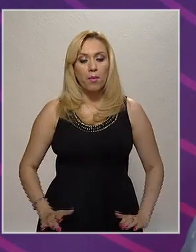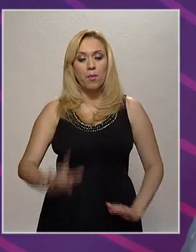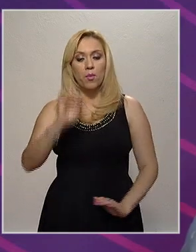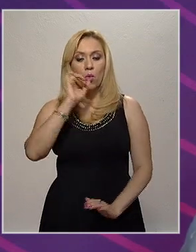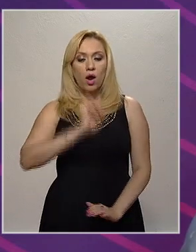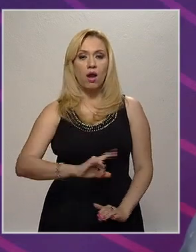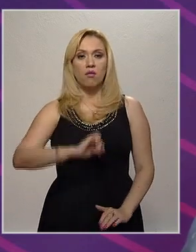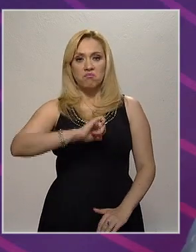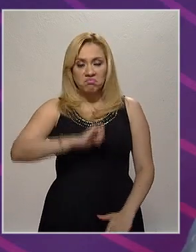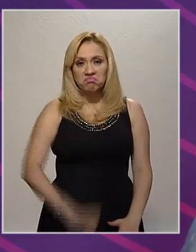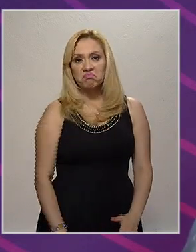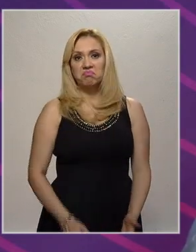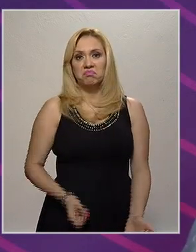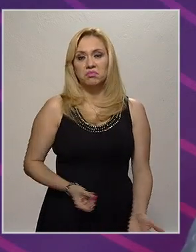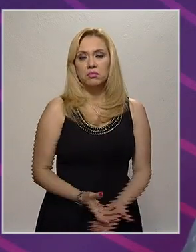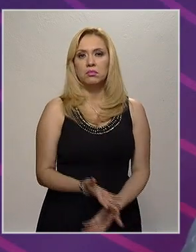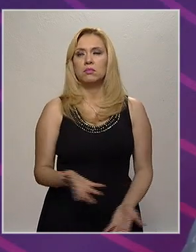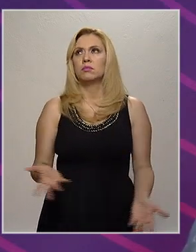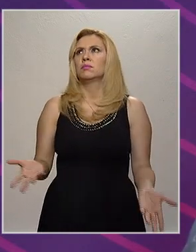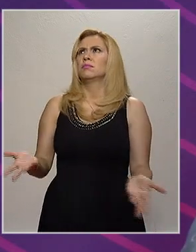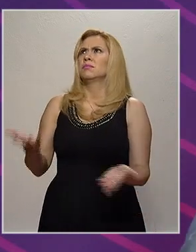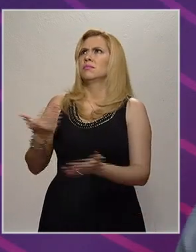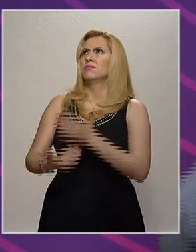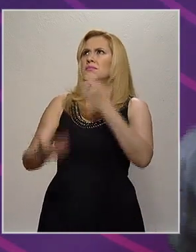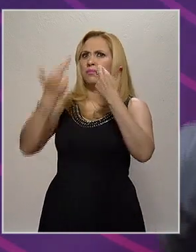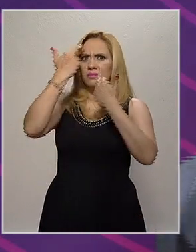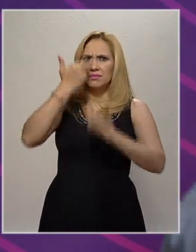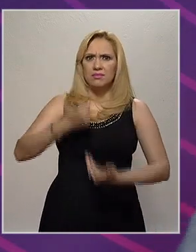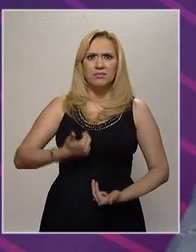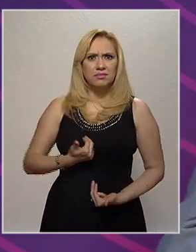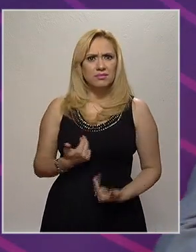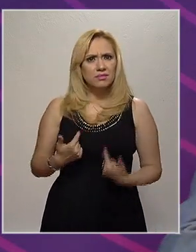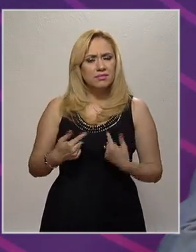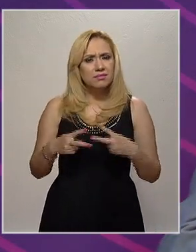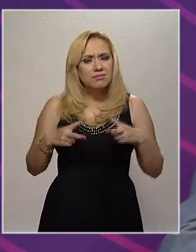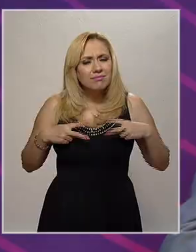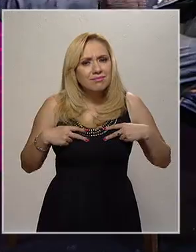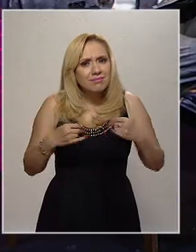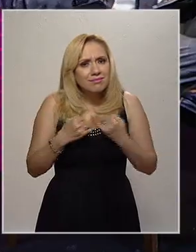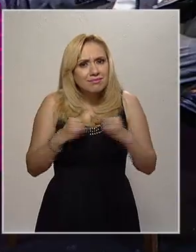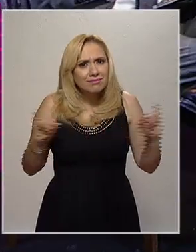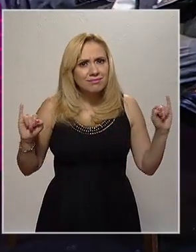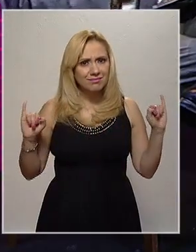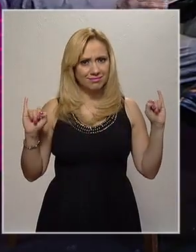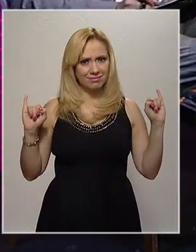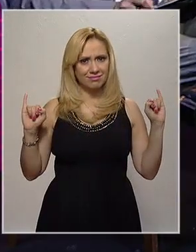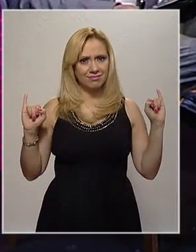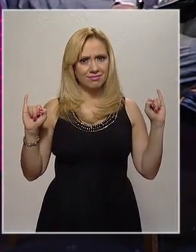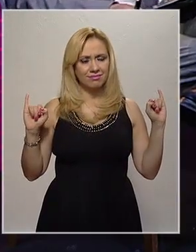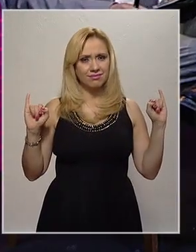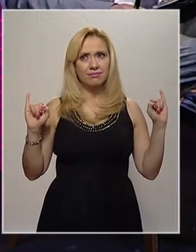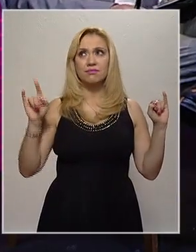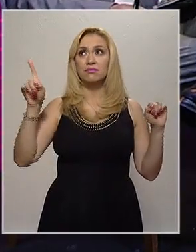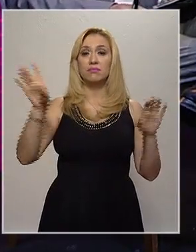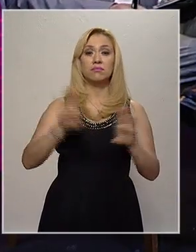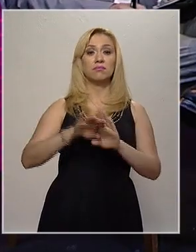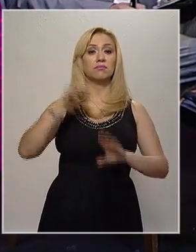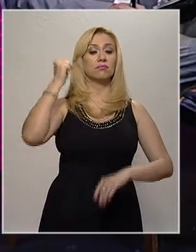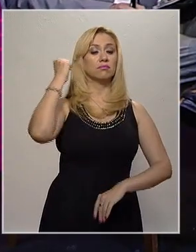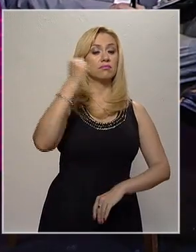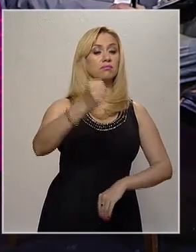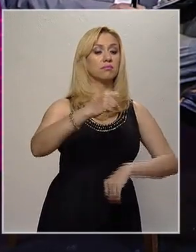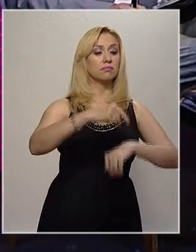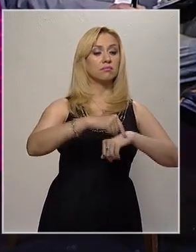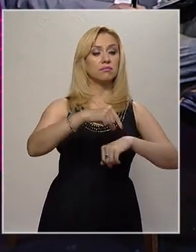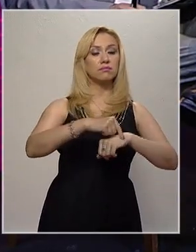lo que ha traído como consecuencia la pérdida de su autonomía y la dependencia de las mujeres. Frente al poder saber ejercido por parte de los profesionales